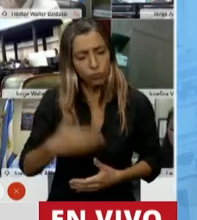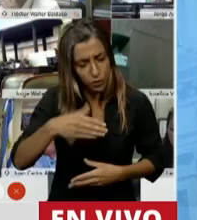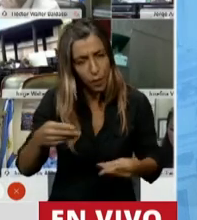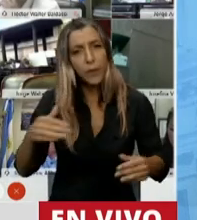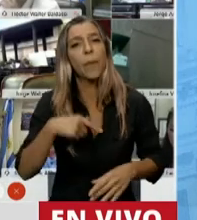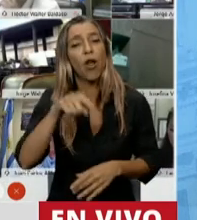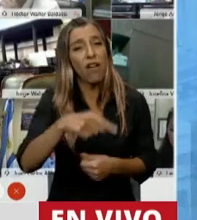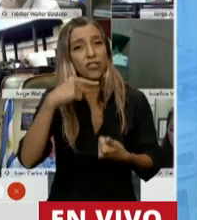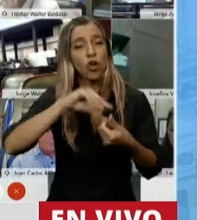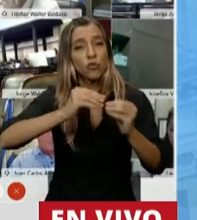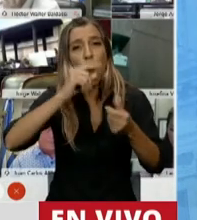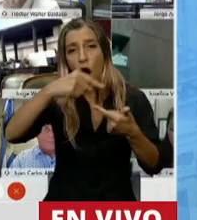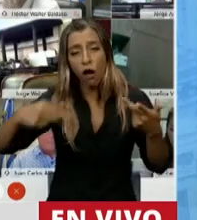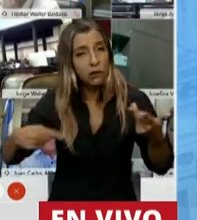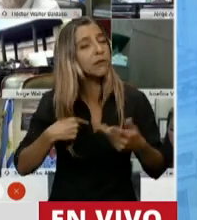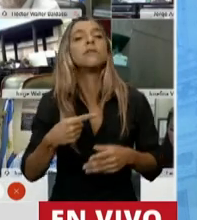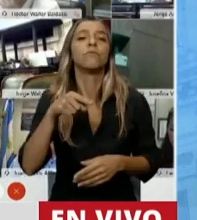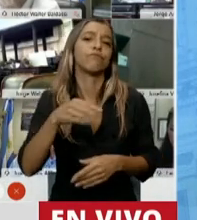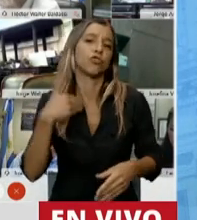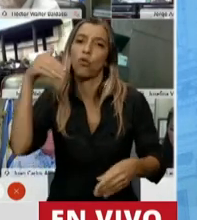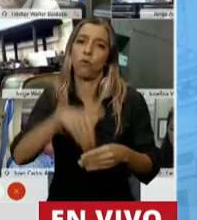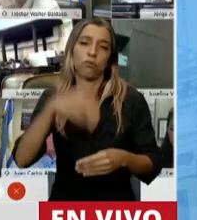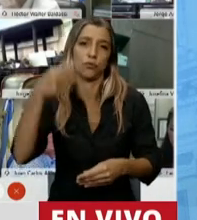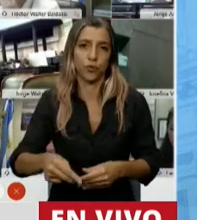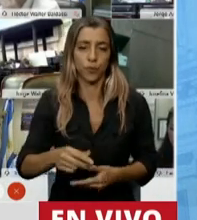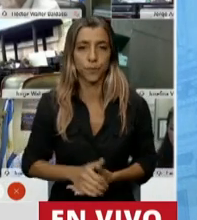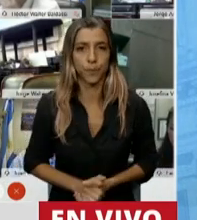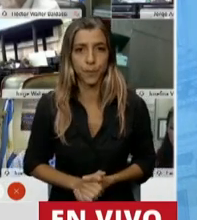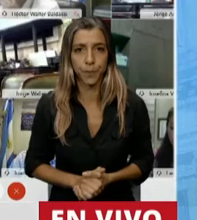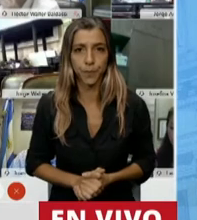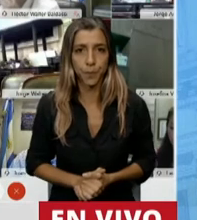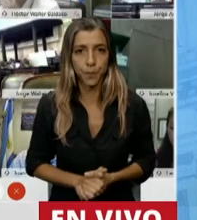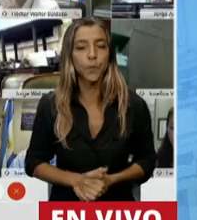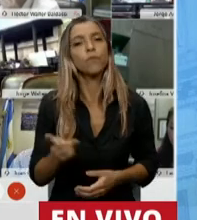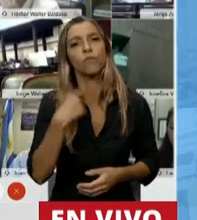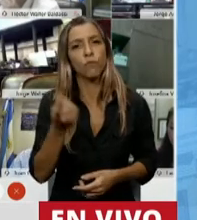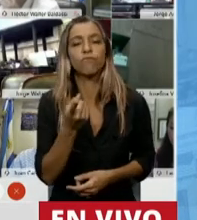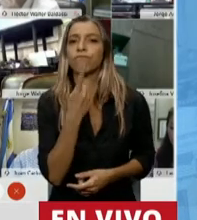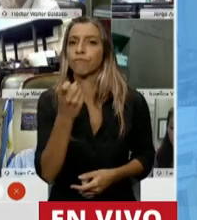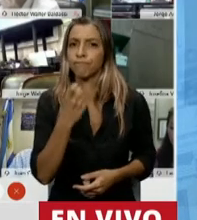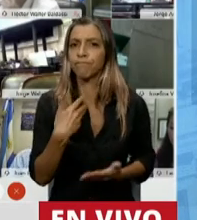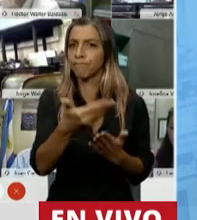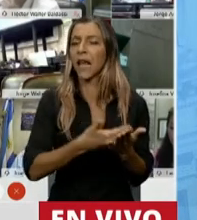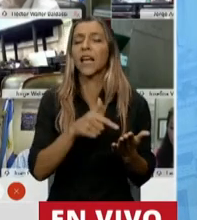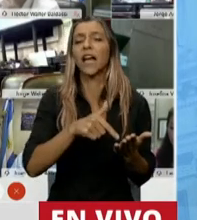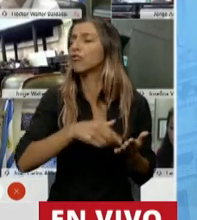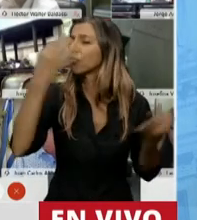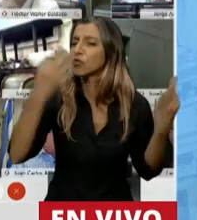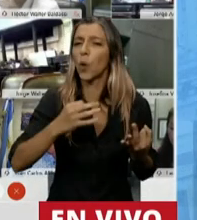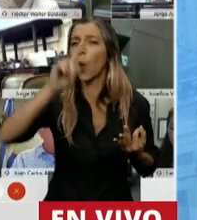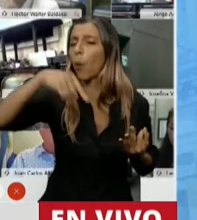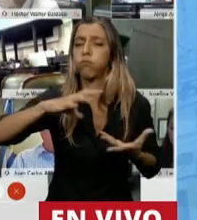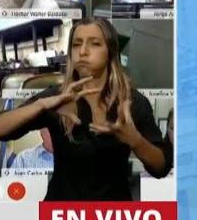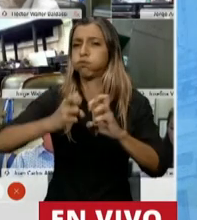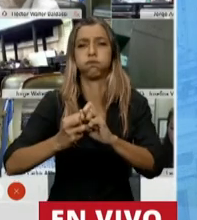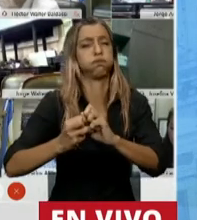razones por las que no acompaño el proyecto del oficialismo. Lo que advertimos que esto puede generar un daño, tenemos